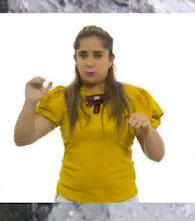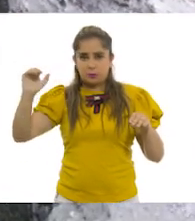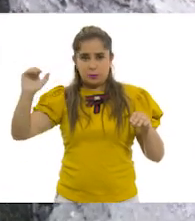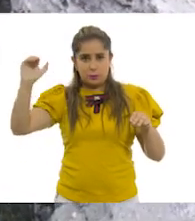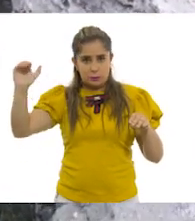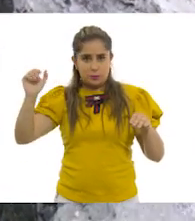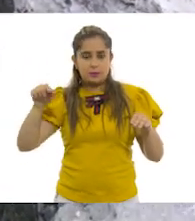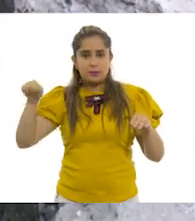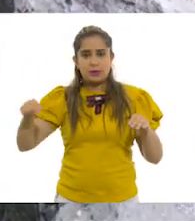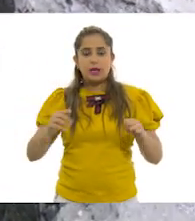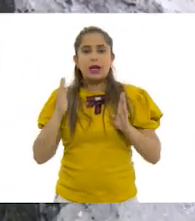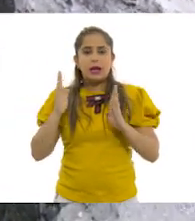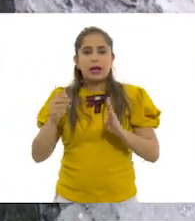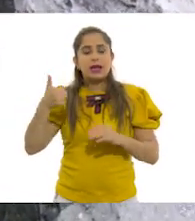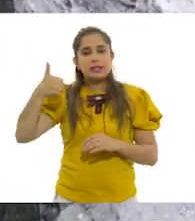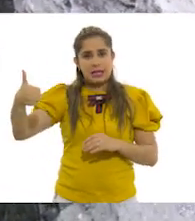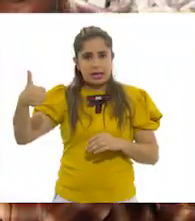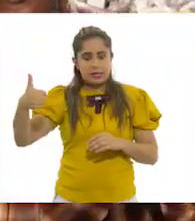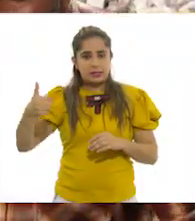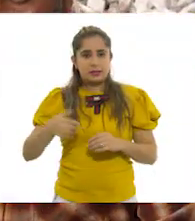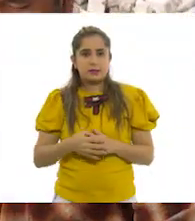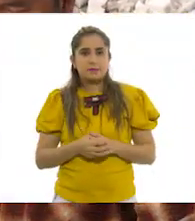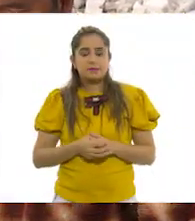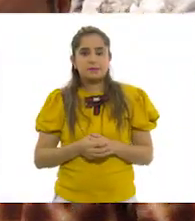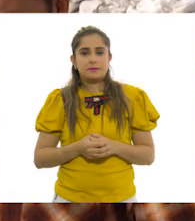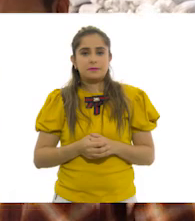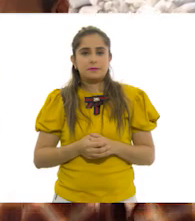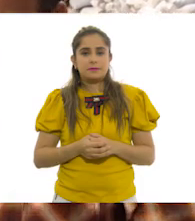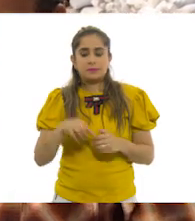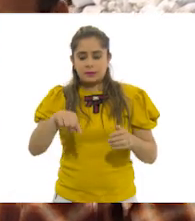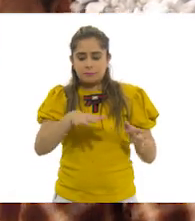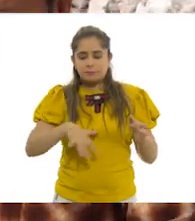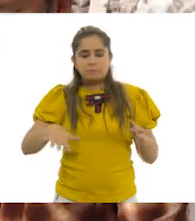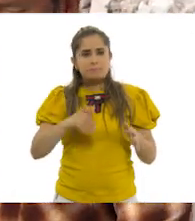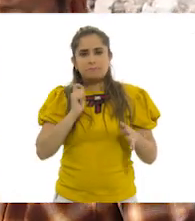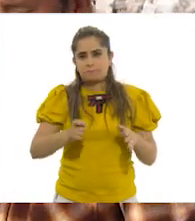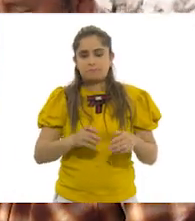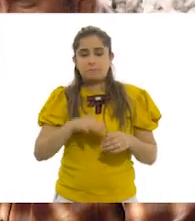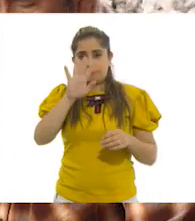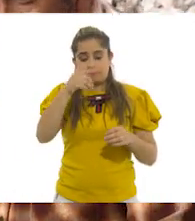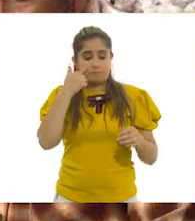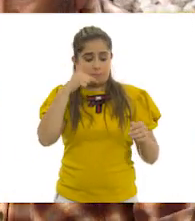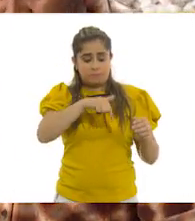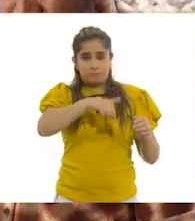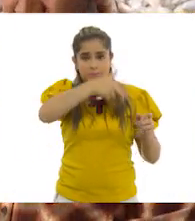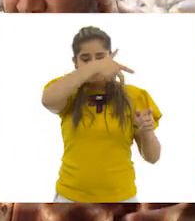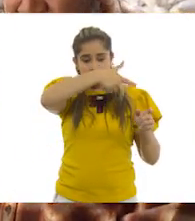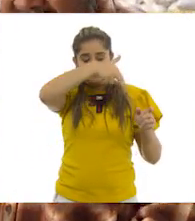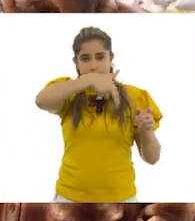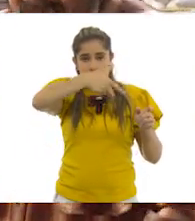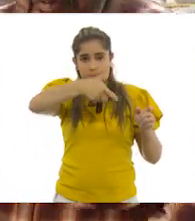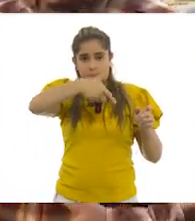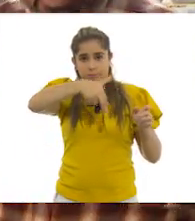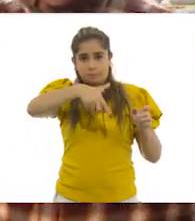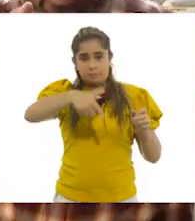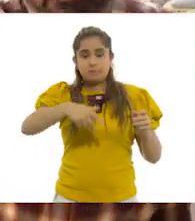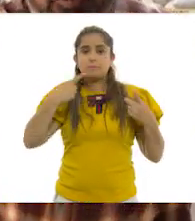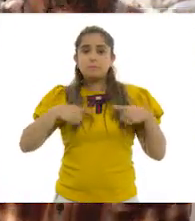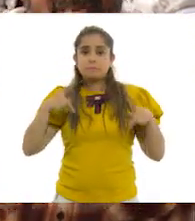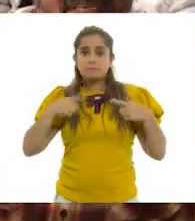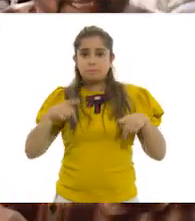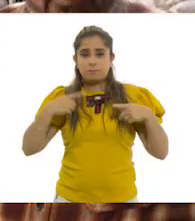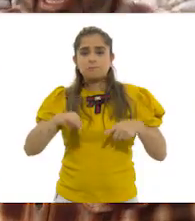De la etapa 6. Y bueno, ¿qué más podría ver aquí? A través de estos escalones los espectadores